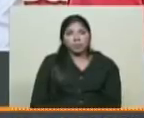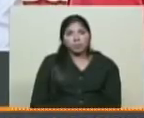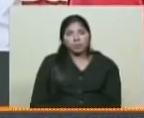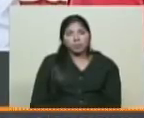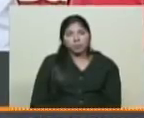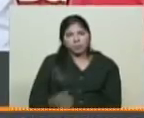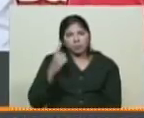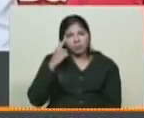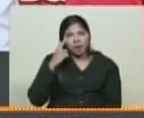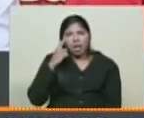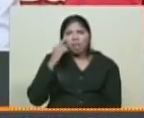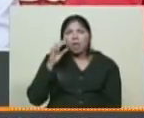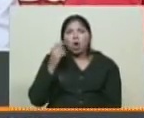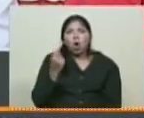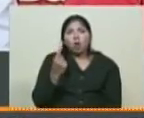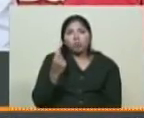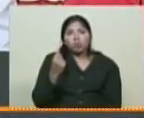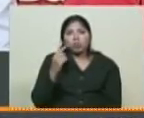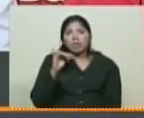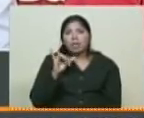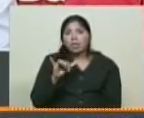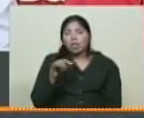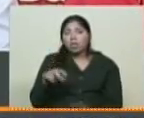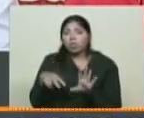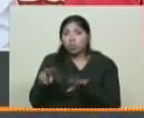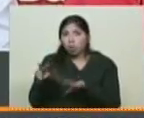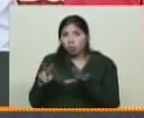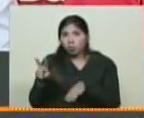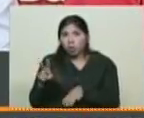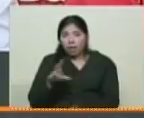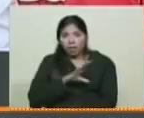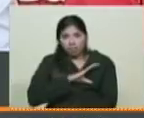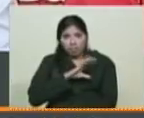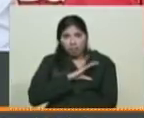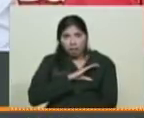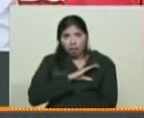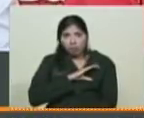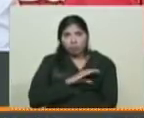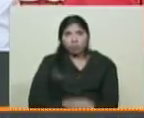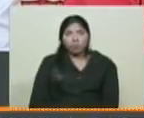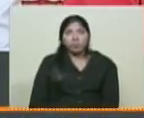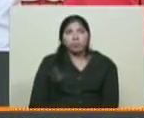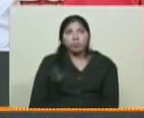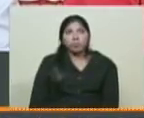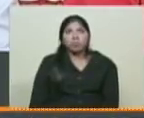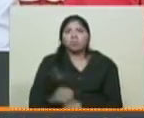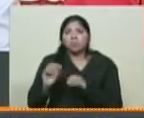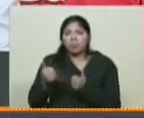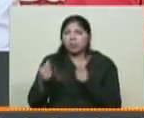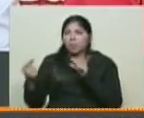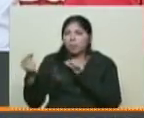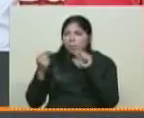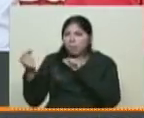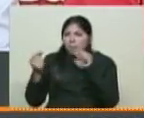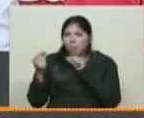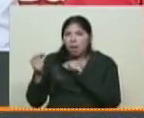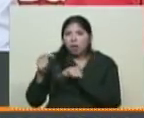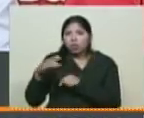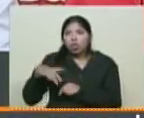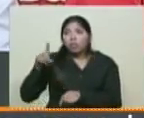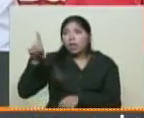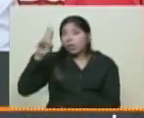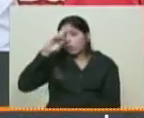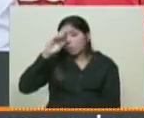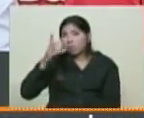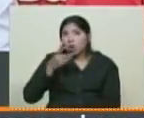11 y 12, el nuevo encuentro convocado de diálogo a celebrarse en República Dominicana, el